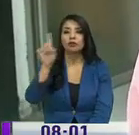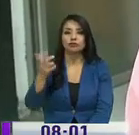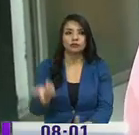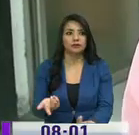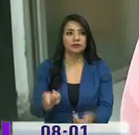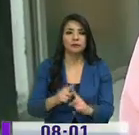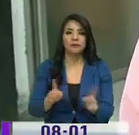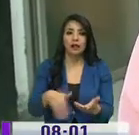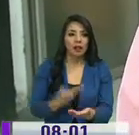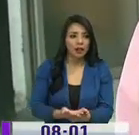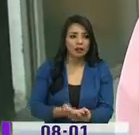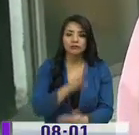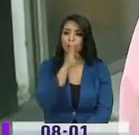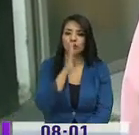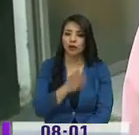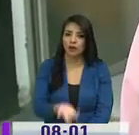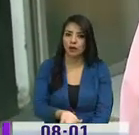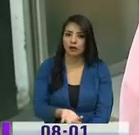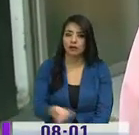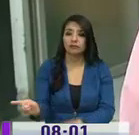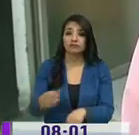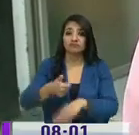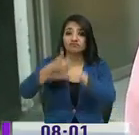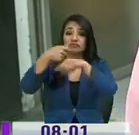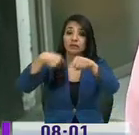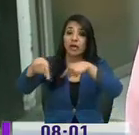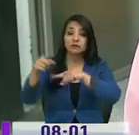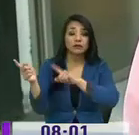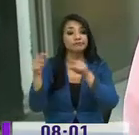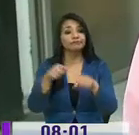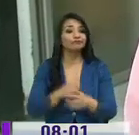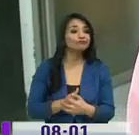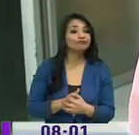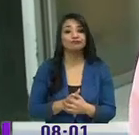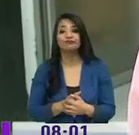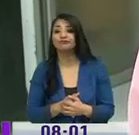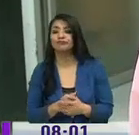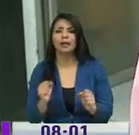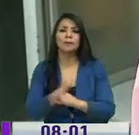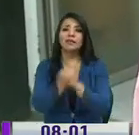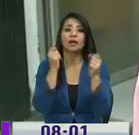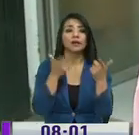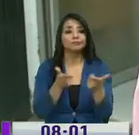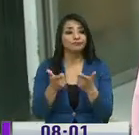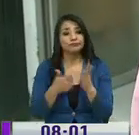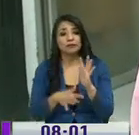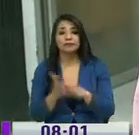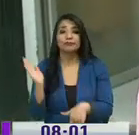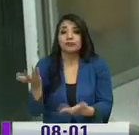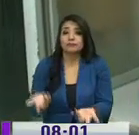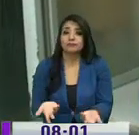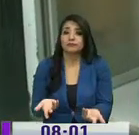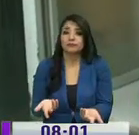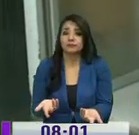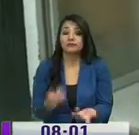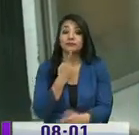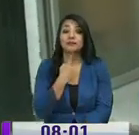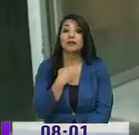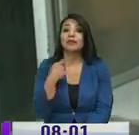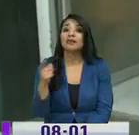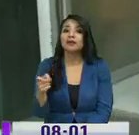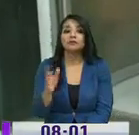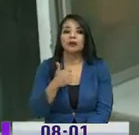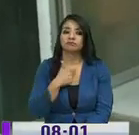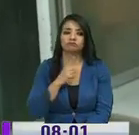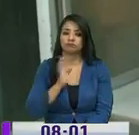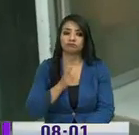cual pues nunca llegaron. Apenas unos agentes de tránsito vinieron, pero en la madrugada, y la verdad no hicieron mucho, no hicieron mayor cosa.